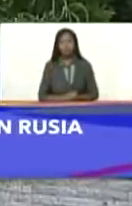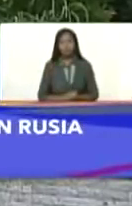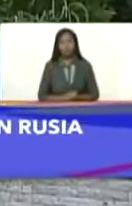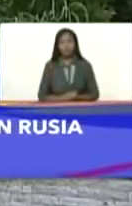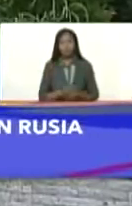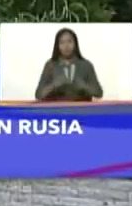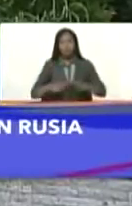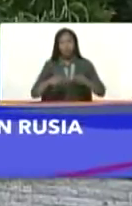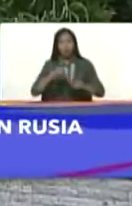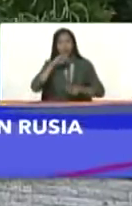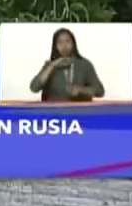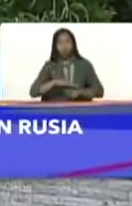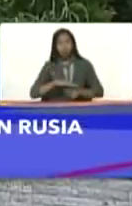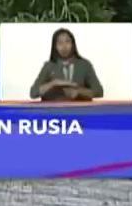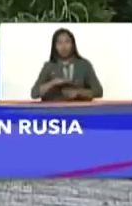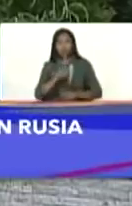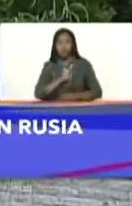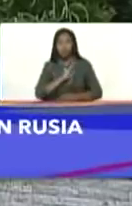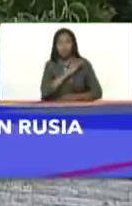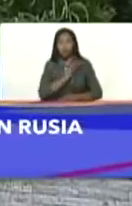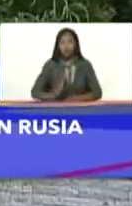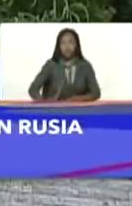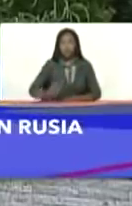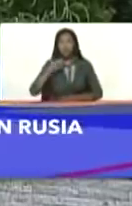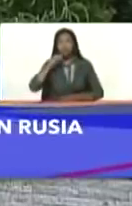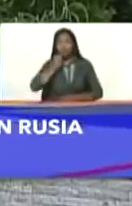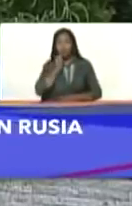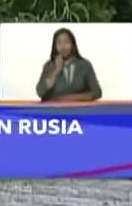histórica del gobierno en Rusia.